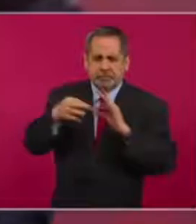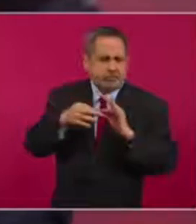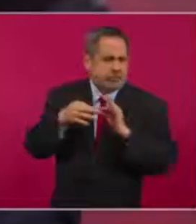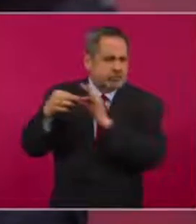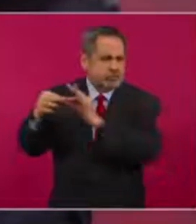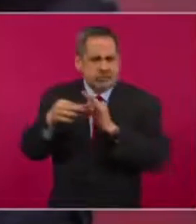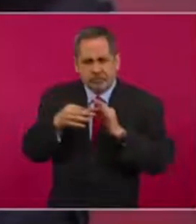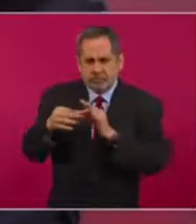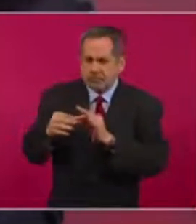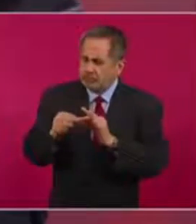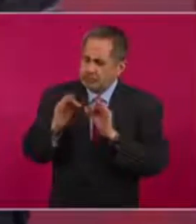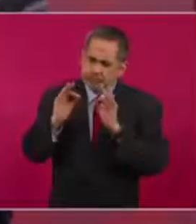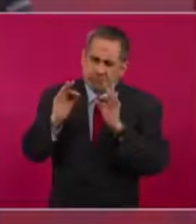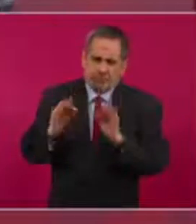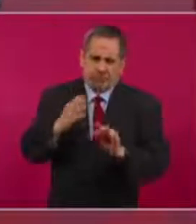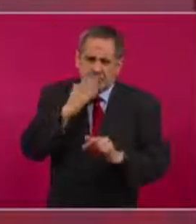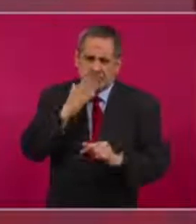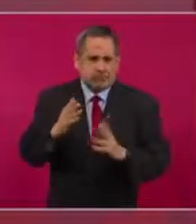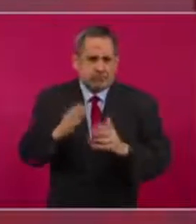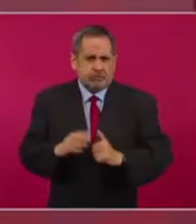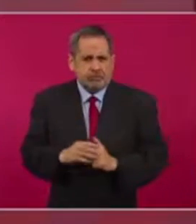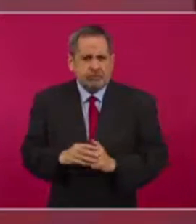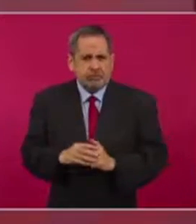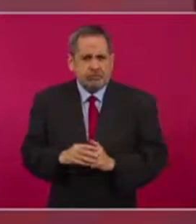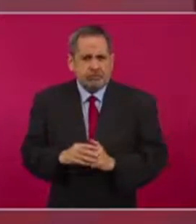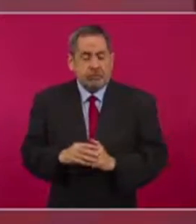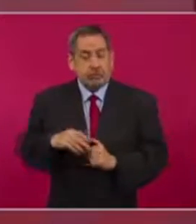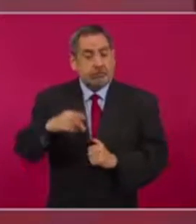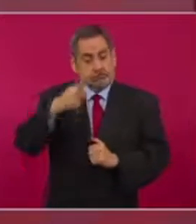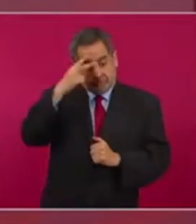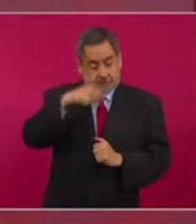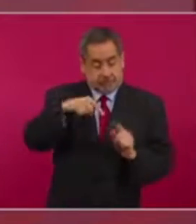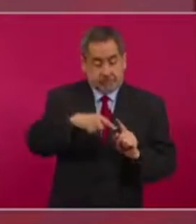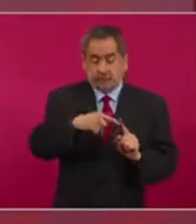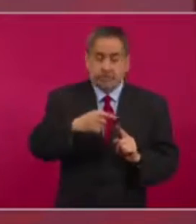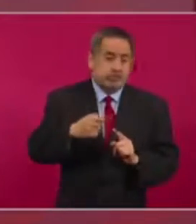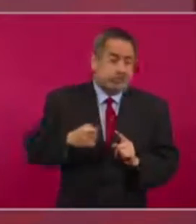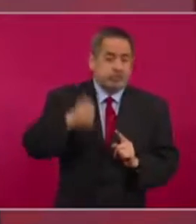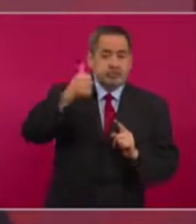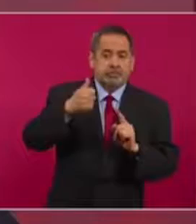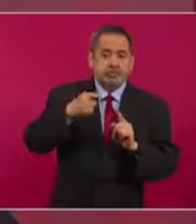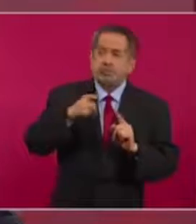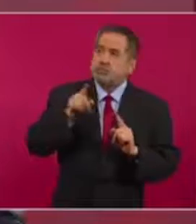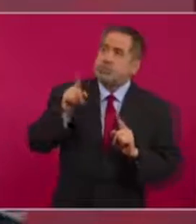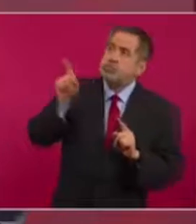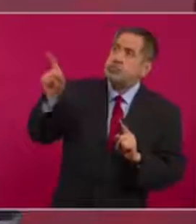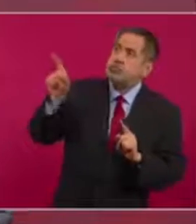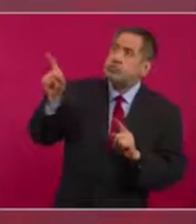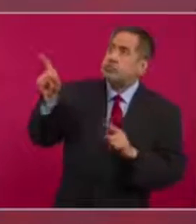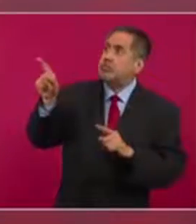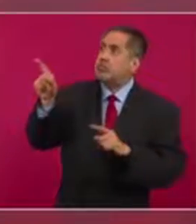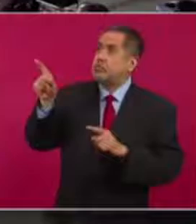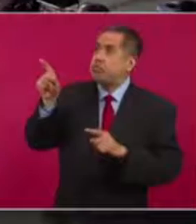México fue el primer país que condenó la invasión